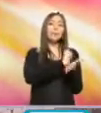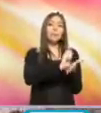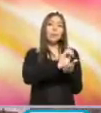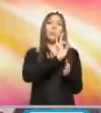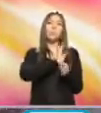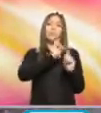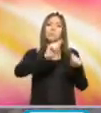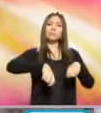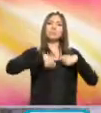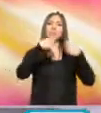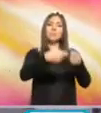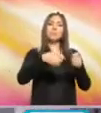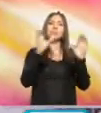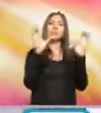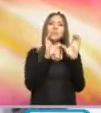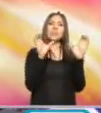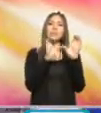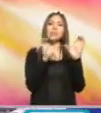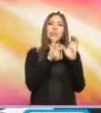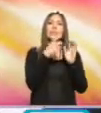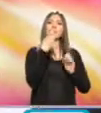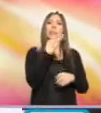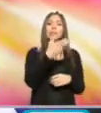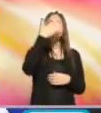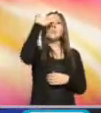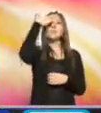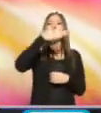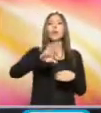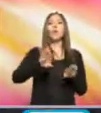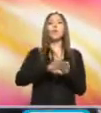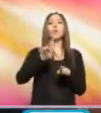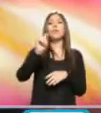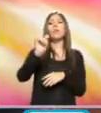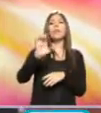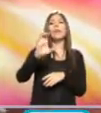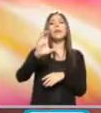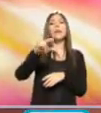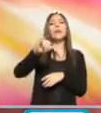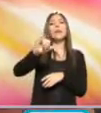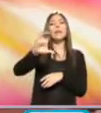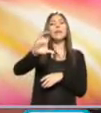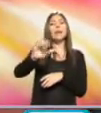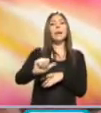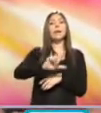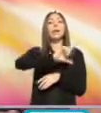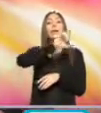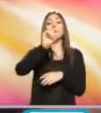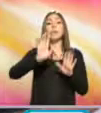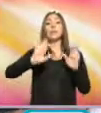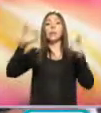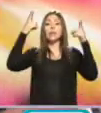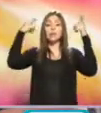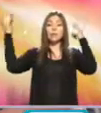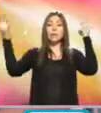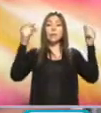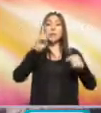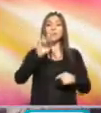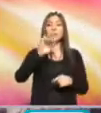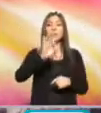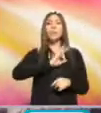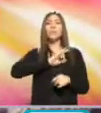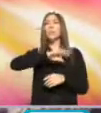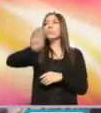este certificado que les avala una competencia técnica. Claro. Muchas de ellas, después de graduarse de Vive, pueden encontrar un empleo,